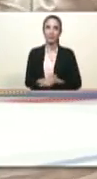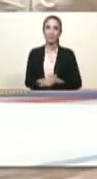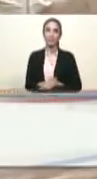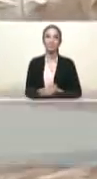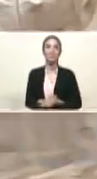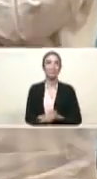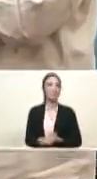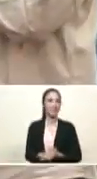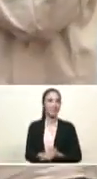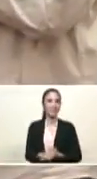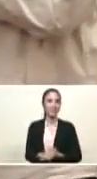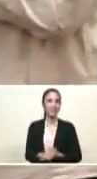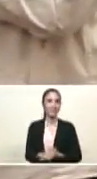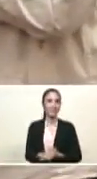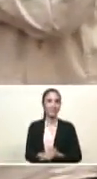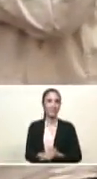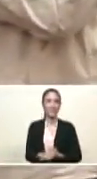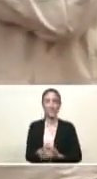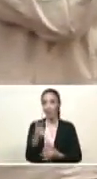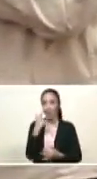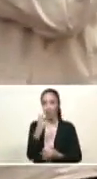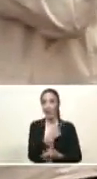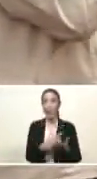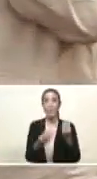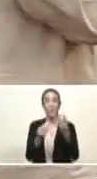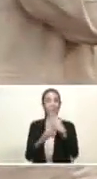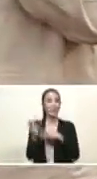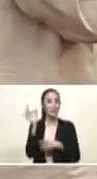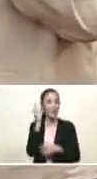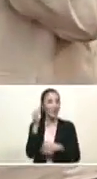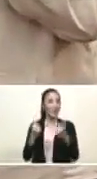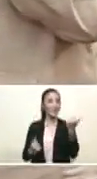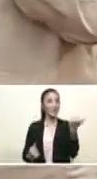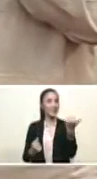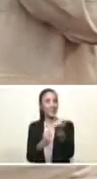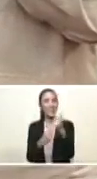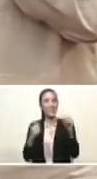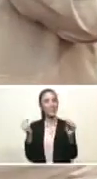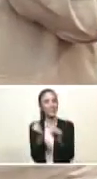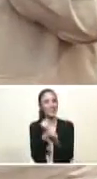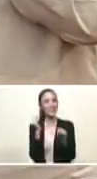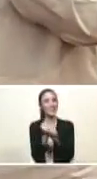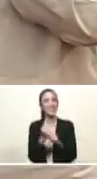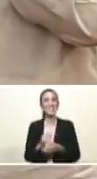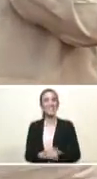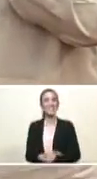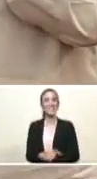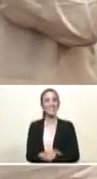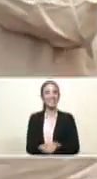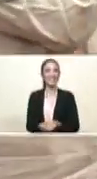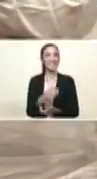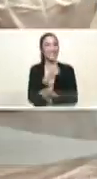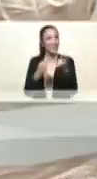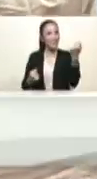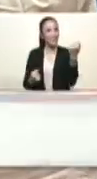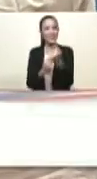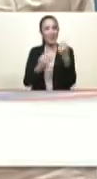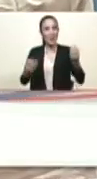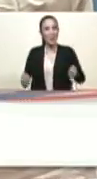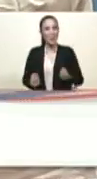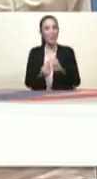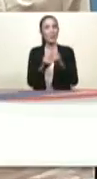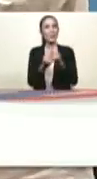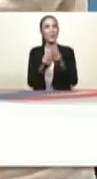Pronto. Para que vea que ahí estamos muchas mujeres luchadoras, trabajando, batiendo, saliendo adelante junto con